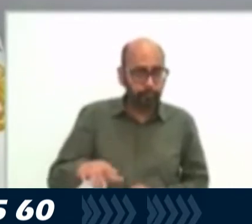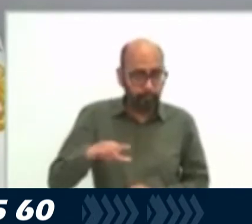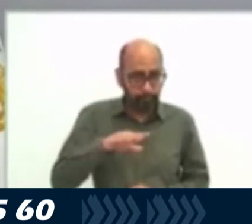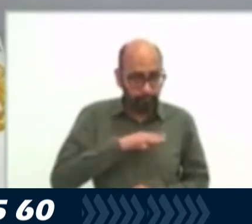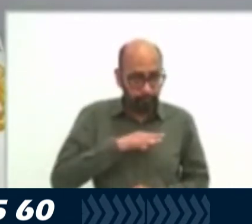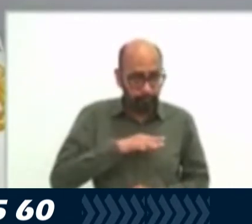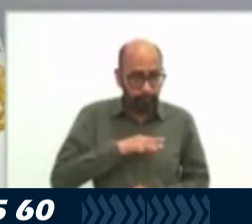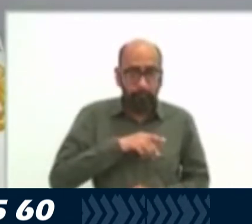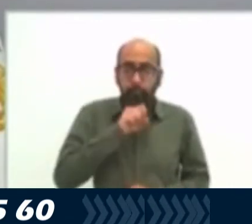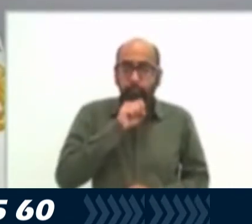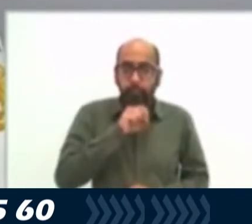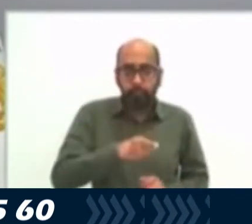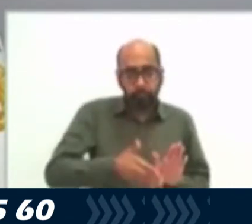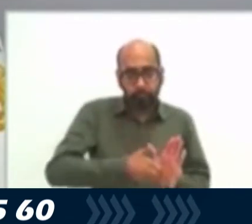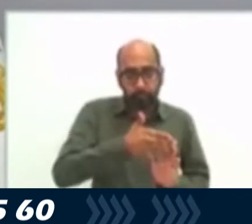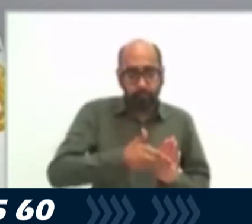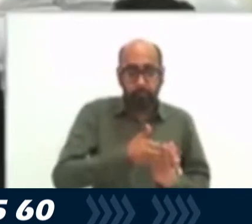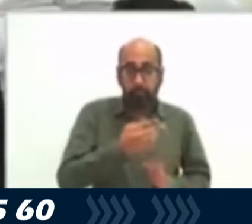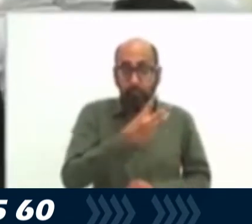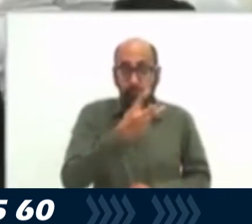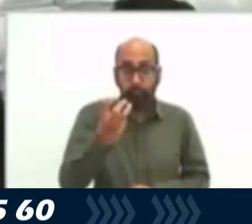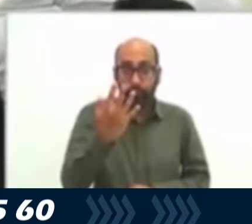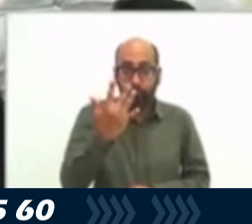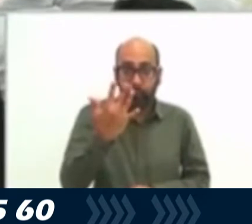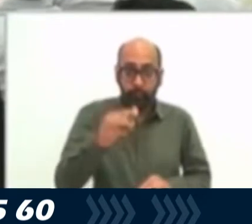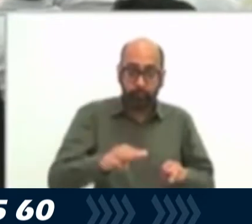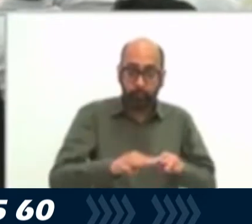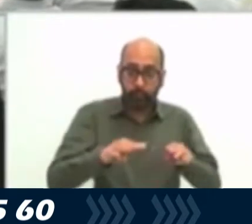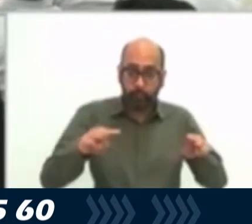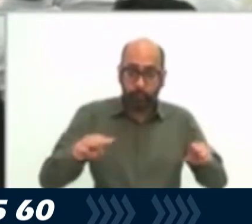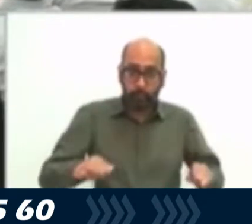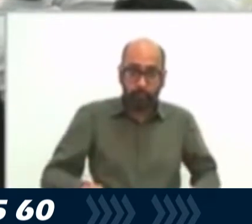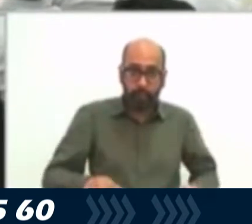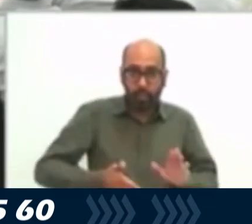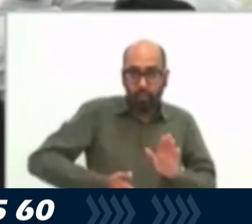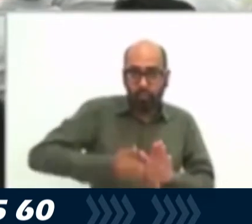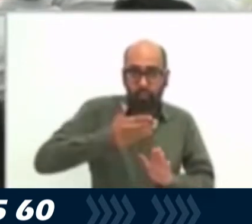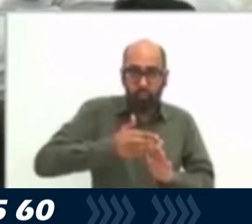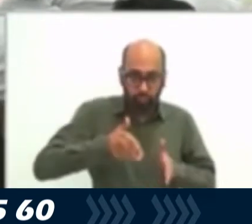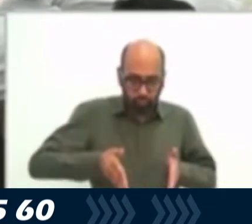también un muelle de 352 metros para usos múltiples,